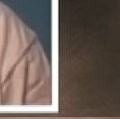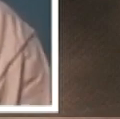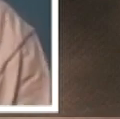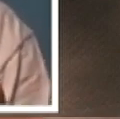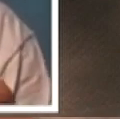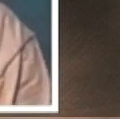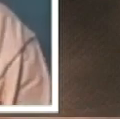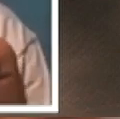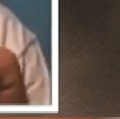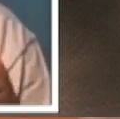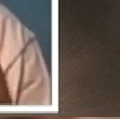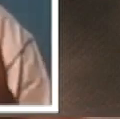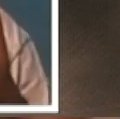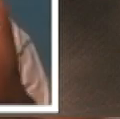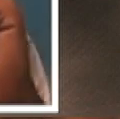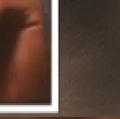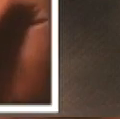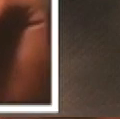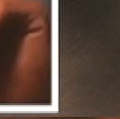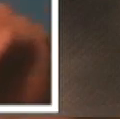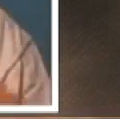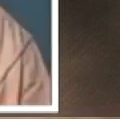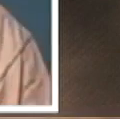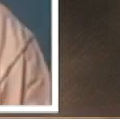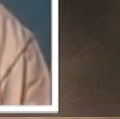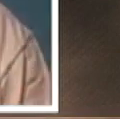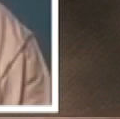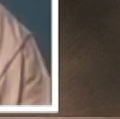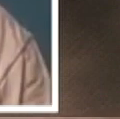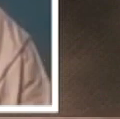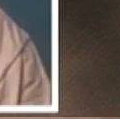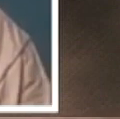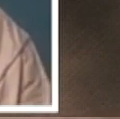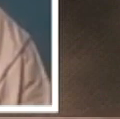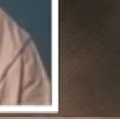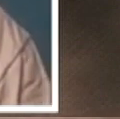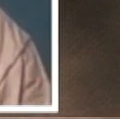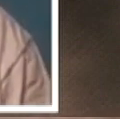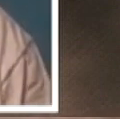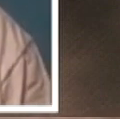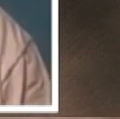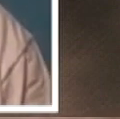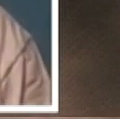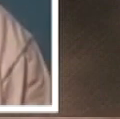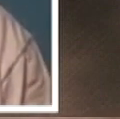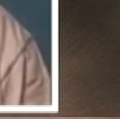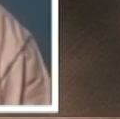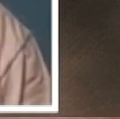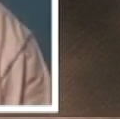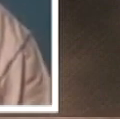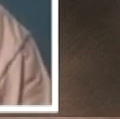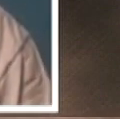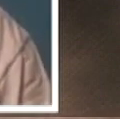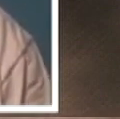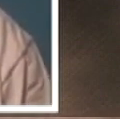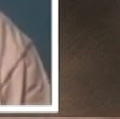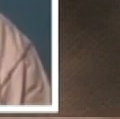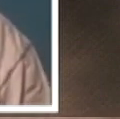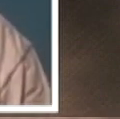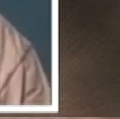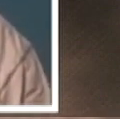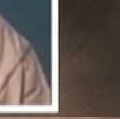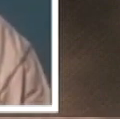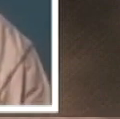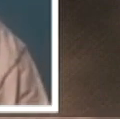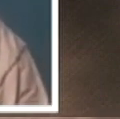mediante una tarjeta y pega loca que introducirán a la ranura y así deshabilitar el cajero automático para evitar que la gente pueda